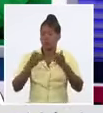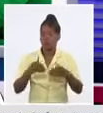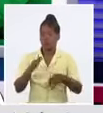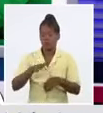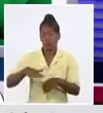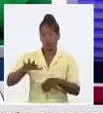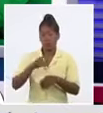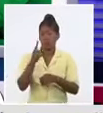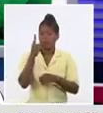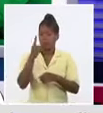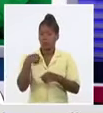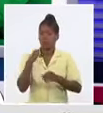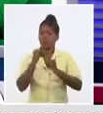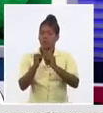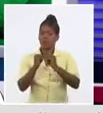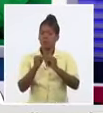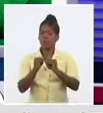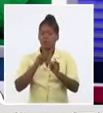los fallecidos,